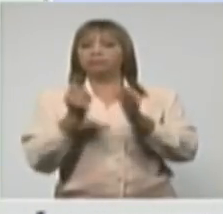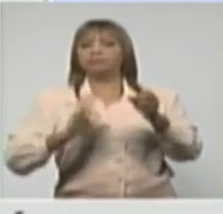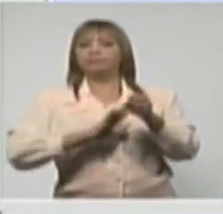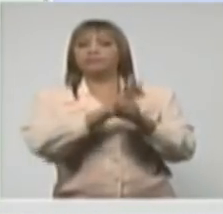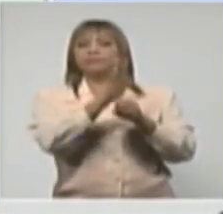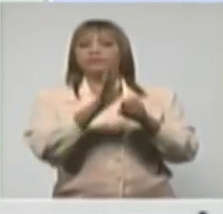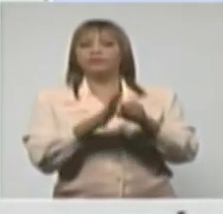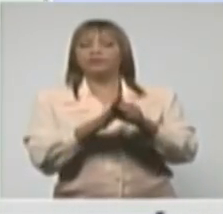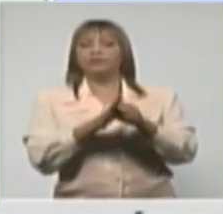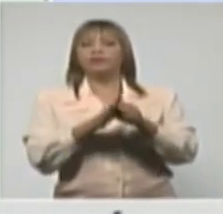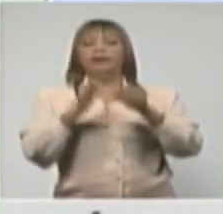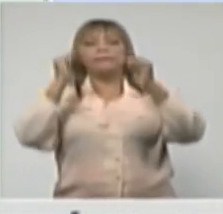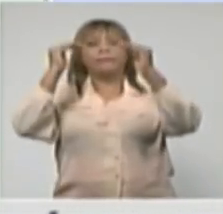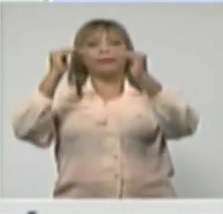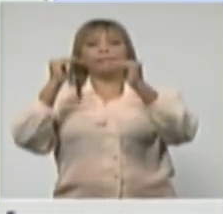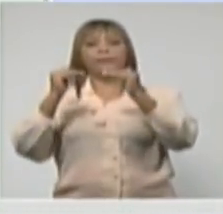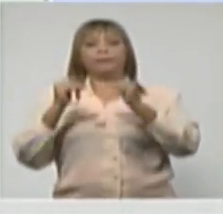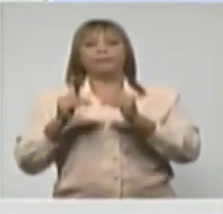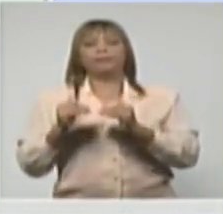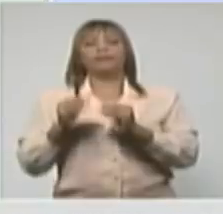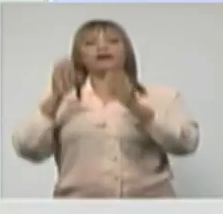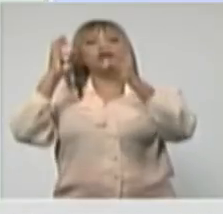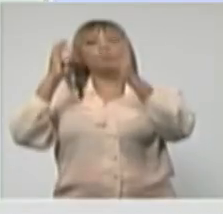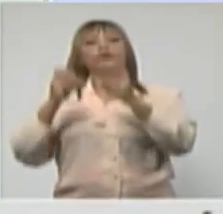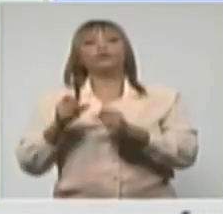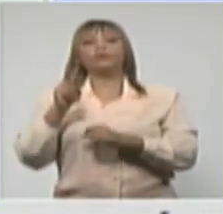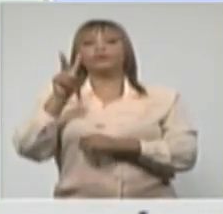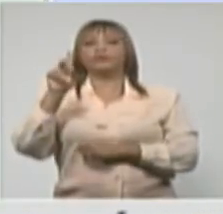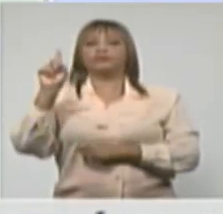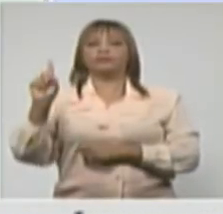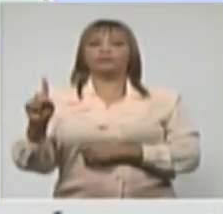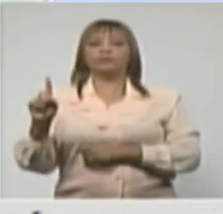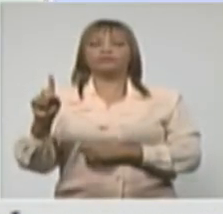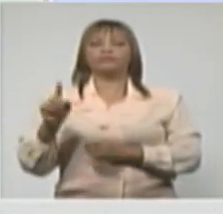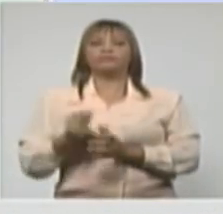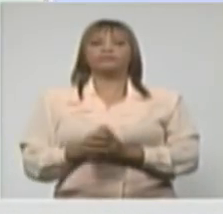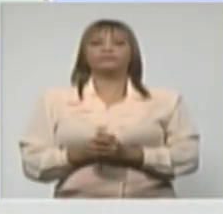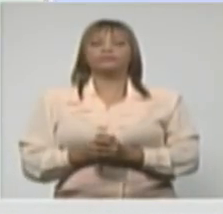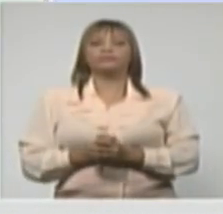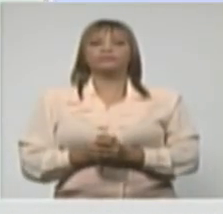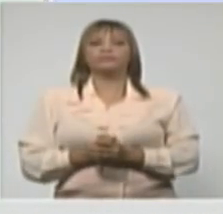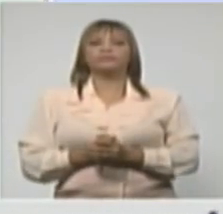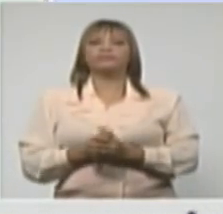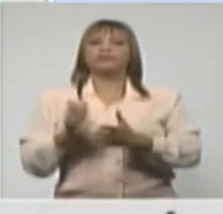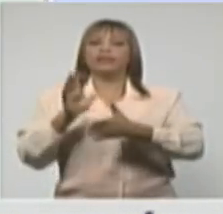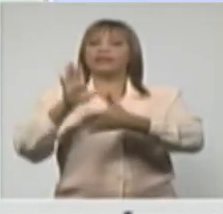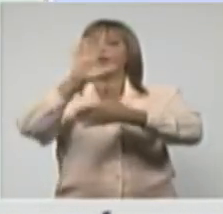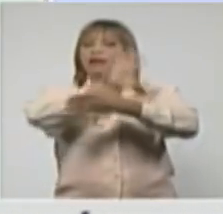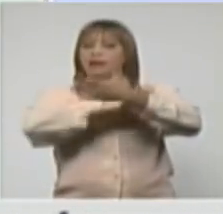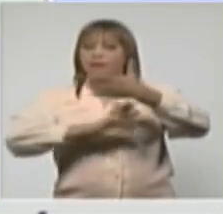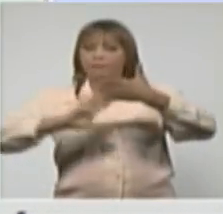pues ocupa la posición número 21 en la región de las Américas.